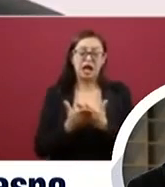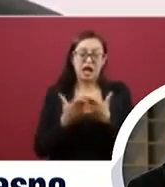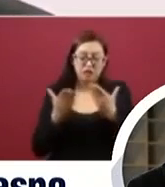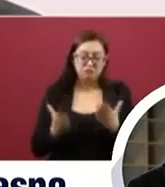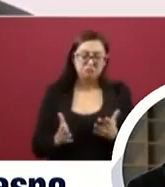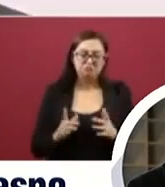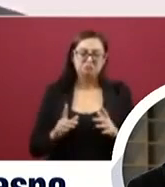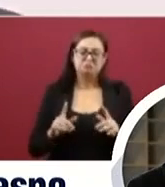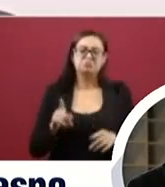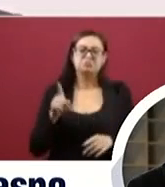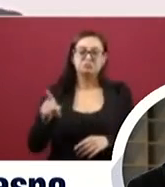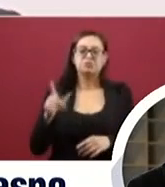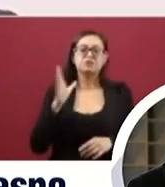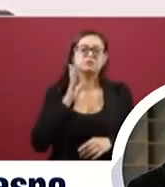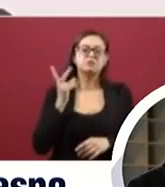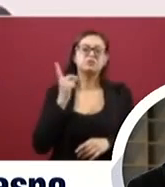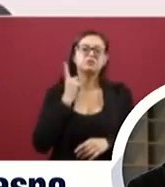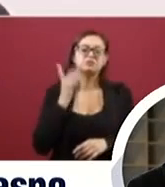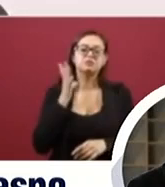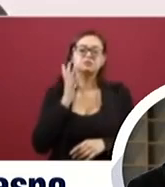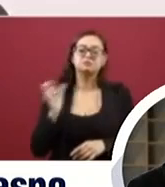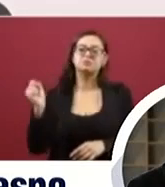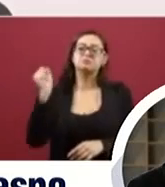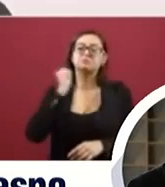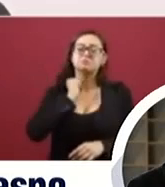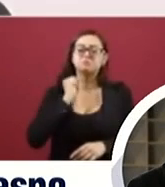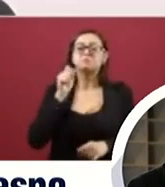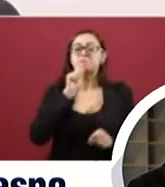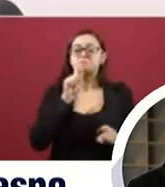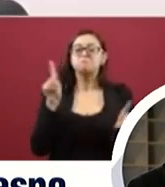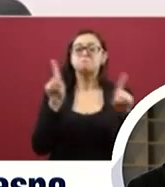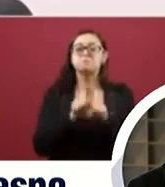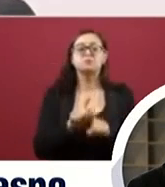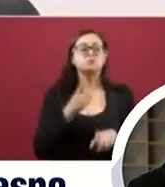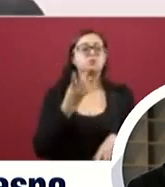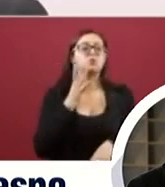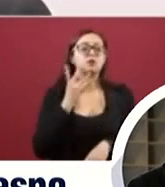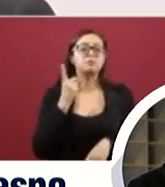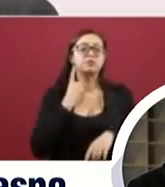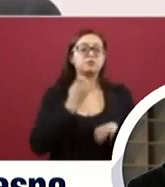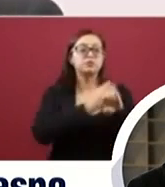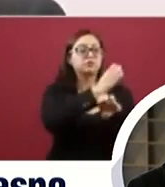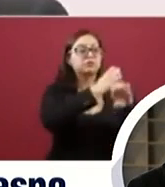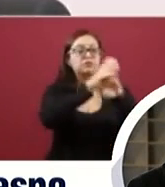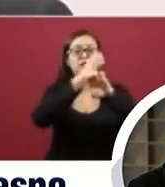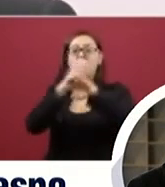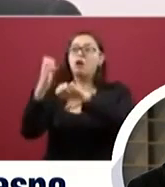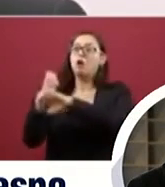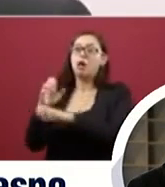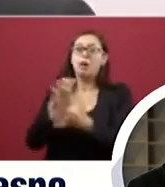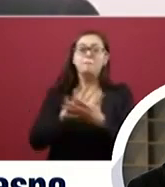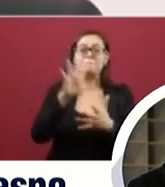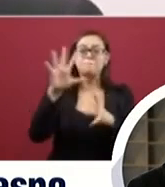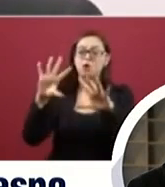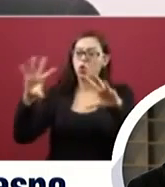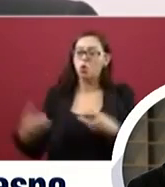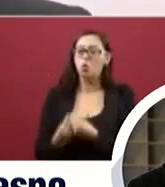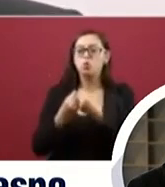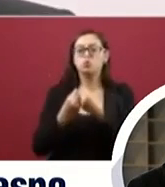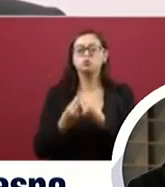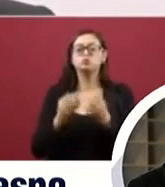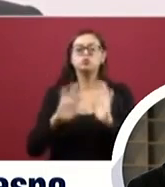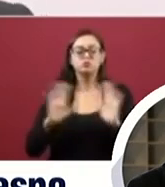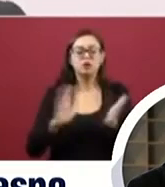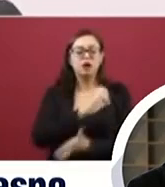atribuir que no se haya mejorado la situación a solo 3 meses. Pero sí sería bueno definir cuánto tiempo se le va a dar antes de que ya se le